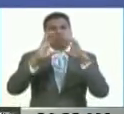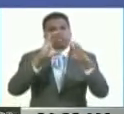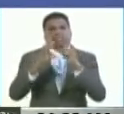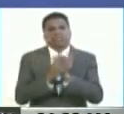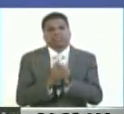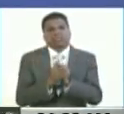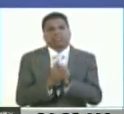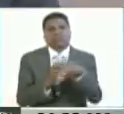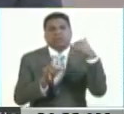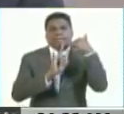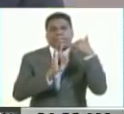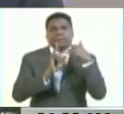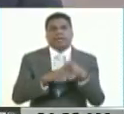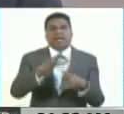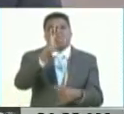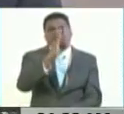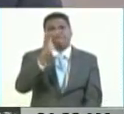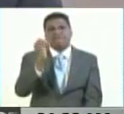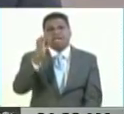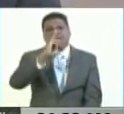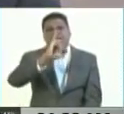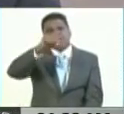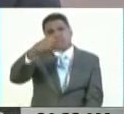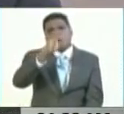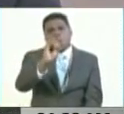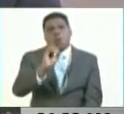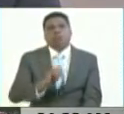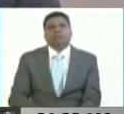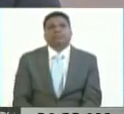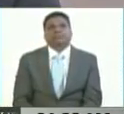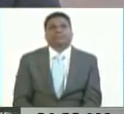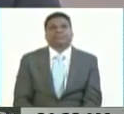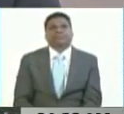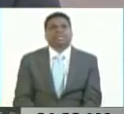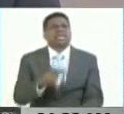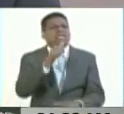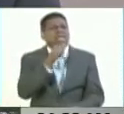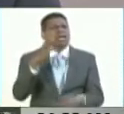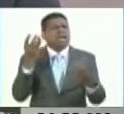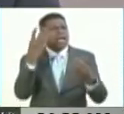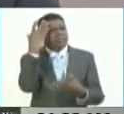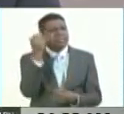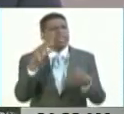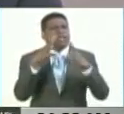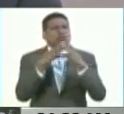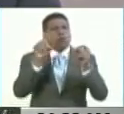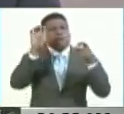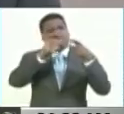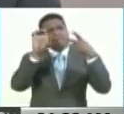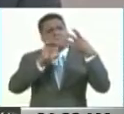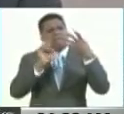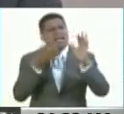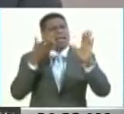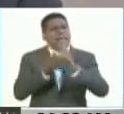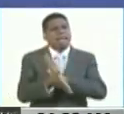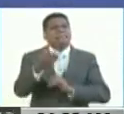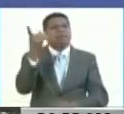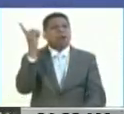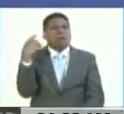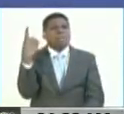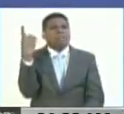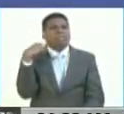telecomunicaciones, el Feijó Jiménez, quien nos ayudará a entender los elementos sobre lo que sucedió el pasado viernes. Yo